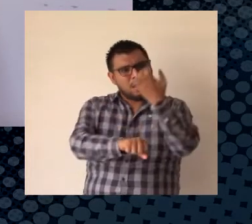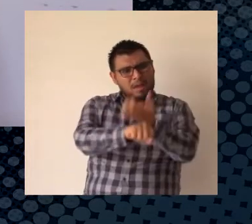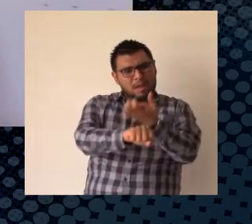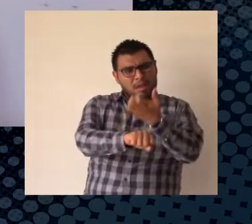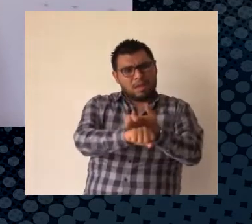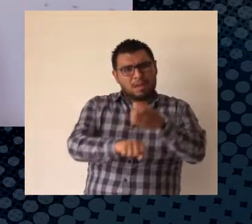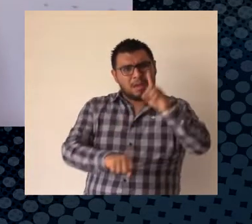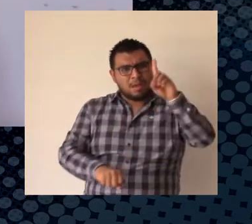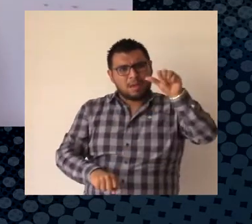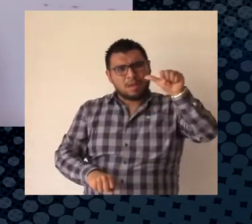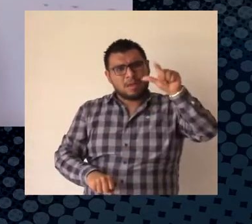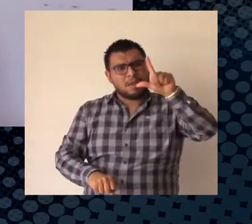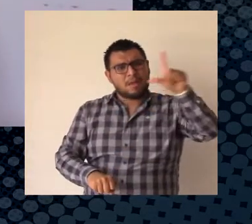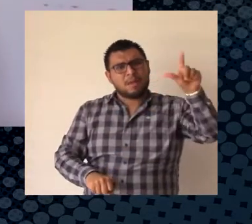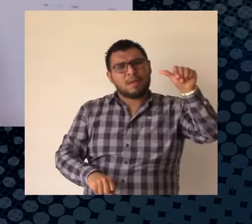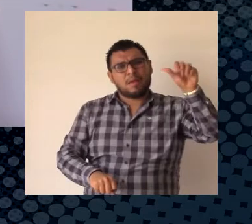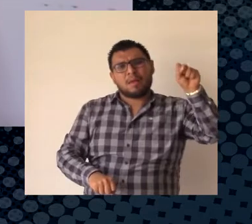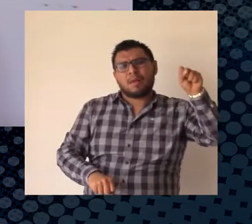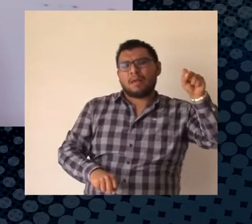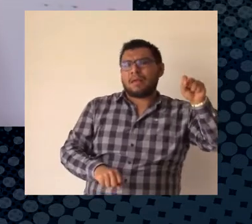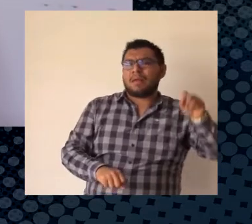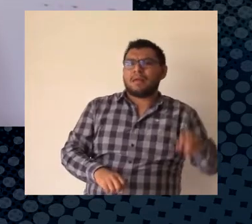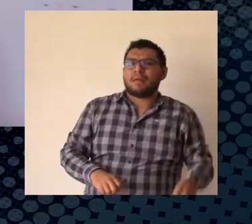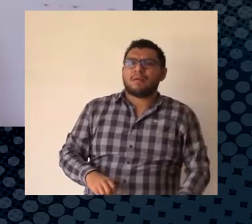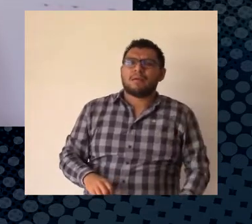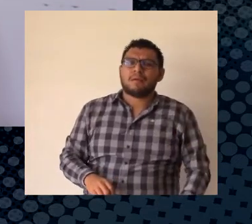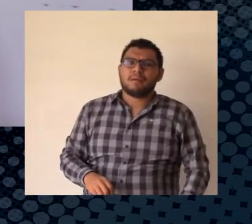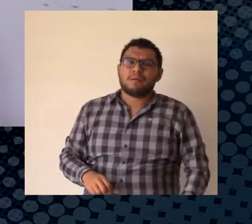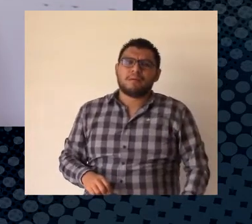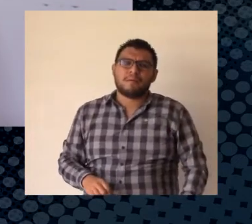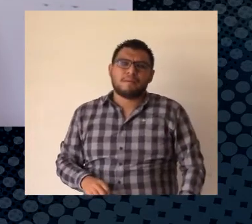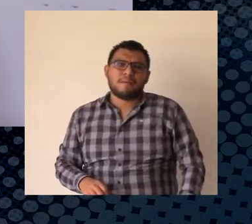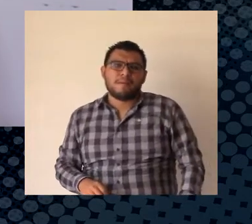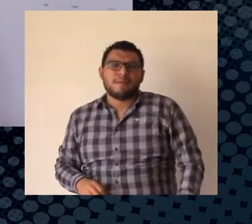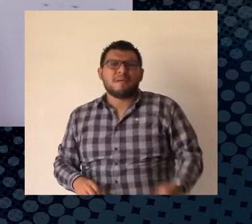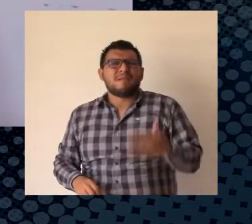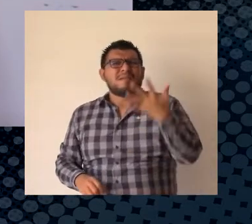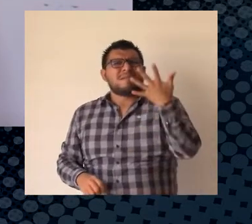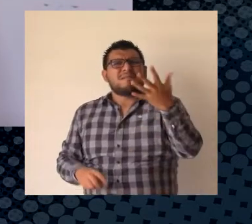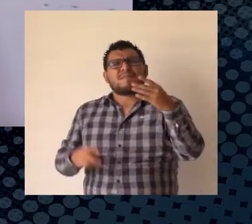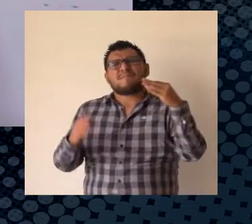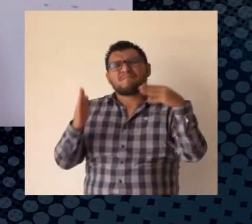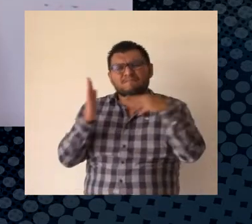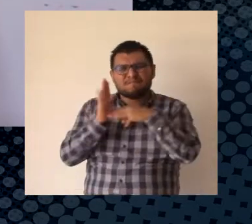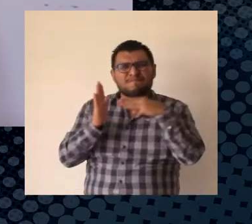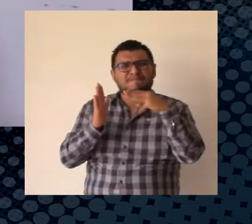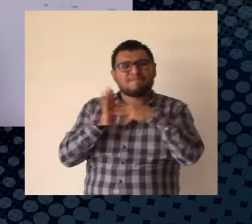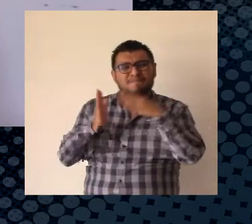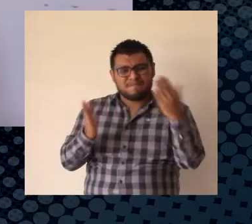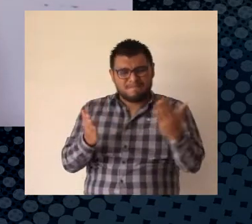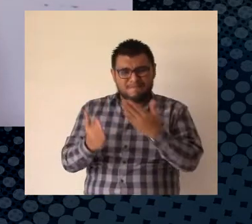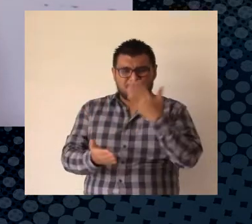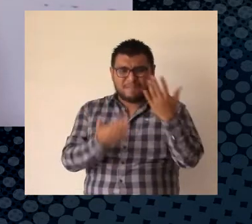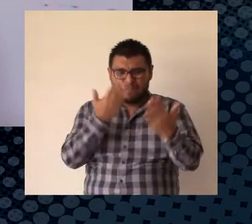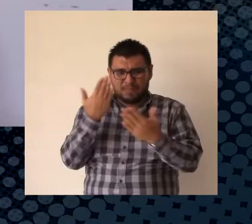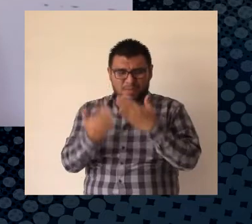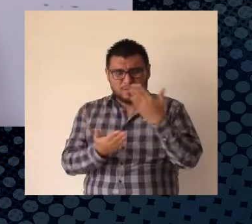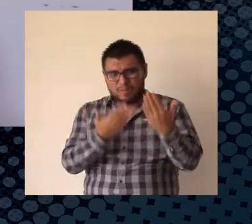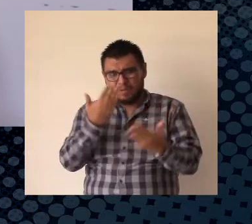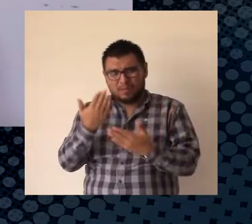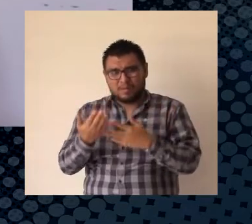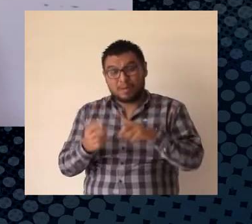Gothard. Habíamos 5,000 estudiantes en ese